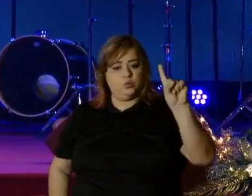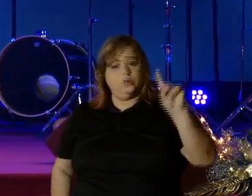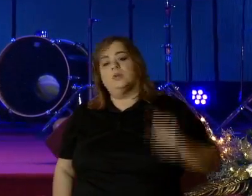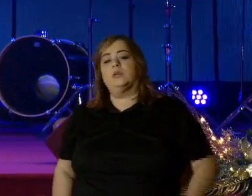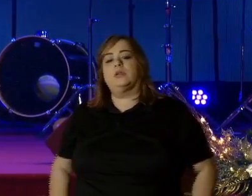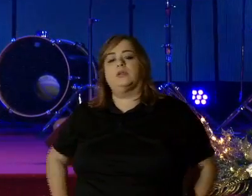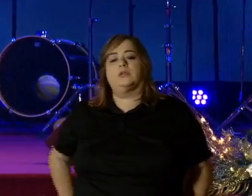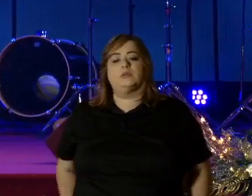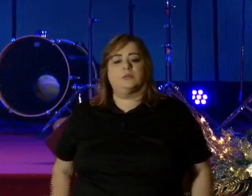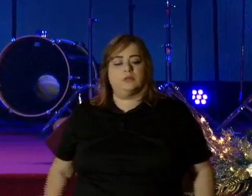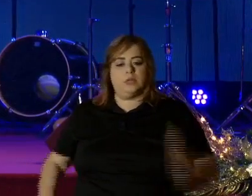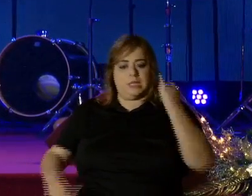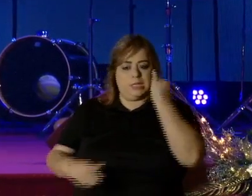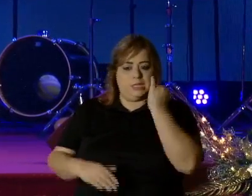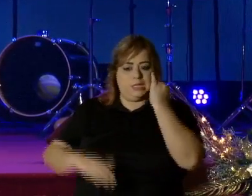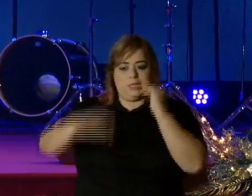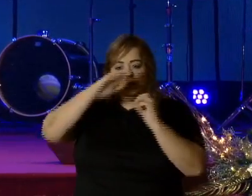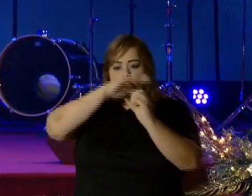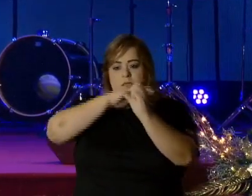Isaías.